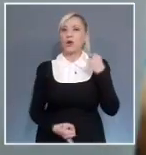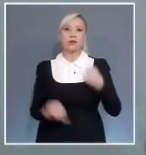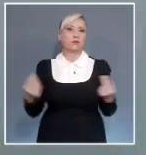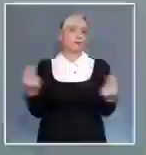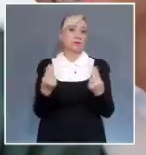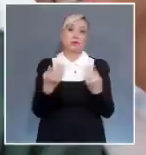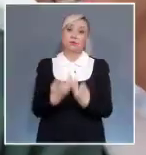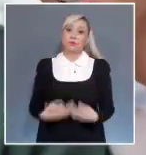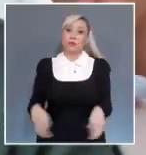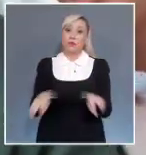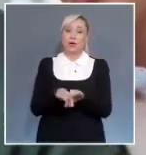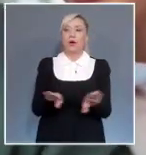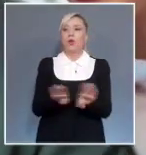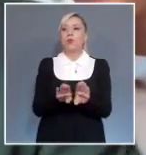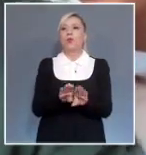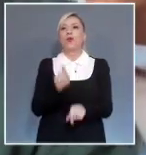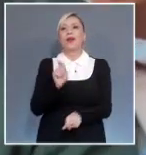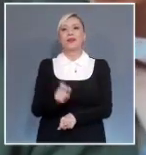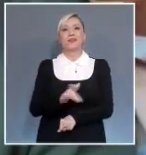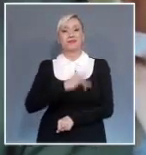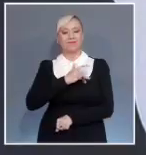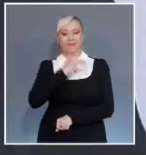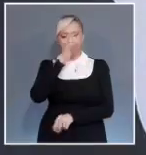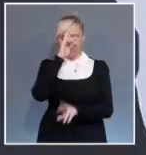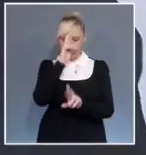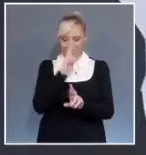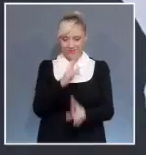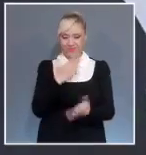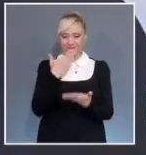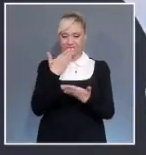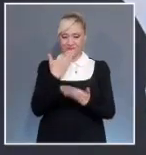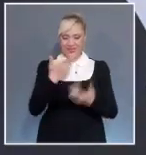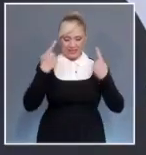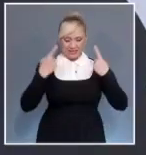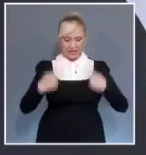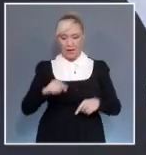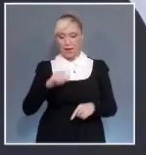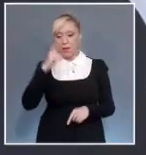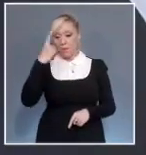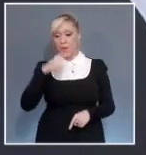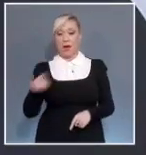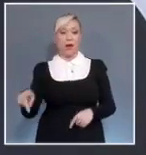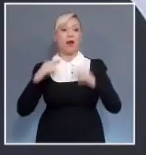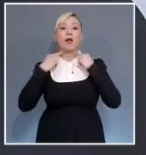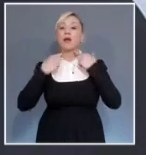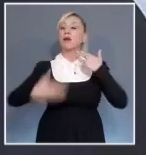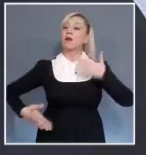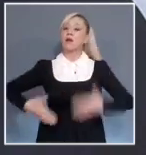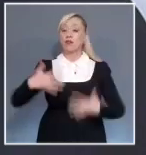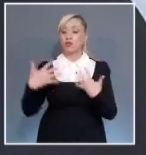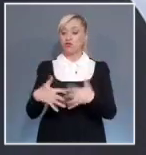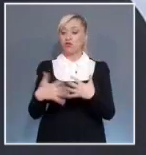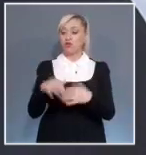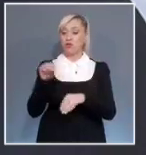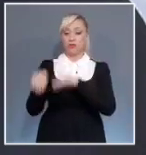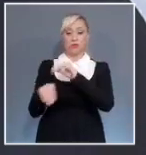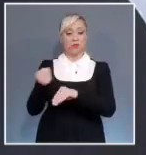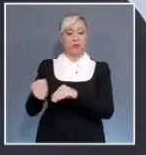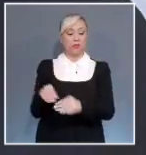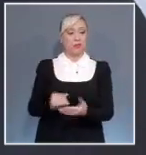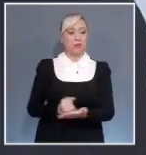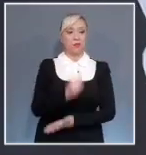aspectos éticos del uso de la inteligencia artificial. Pues el conocimiento y la tecnología siempre